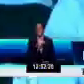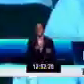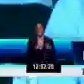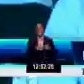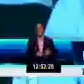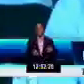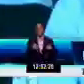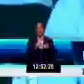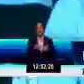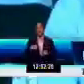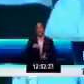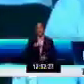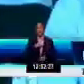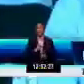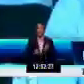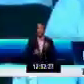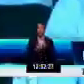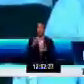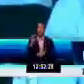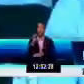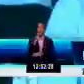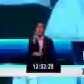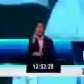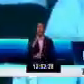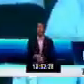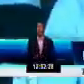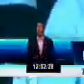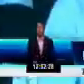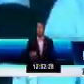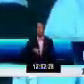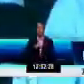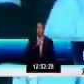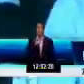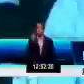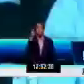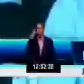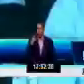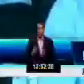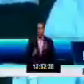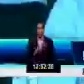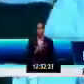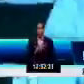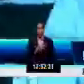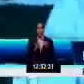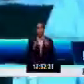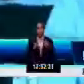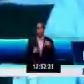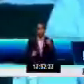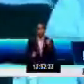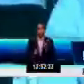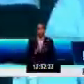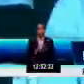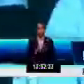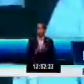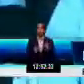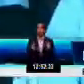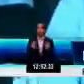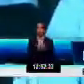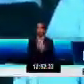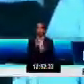aquello. Nos solidarizamos con Colombia, nos solidarizamos con su gobierno y nos